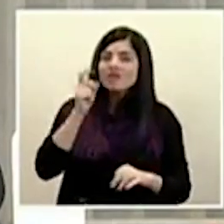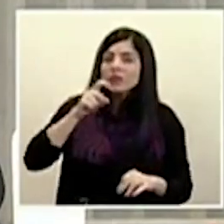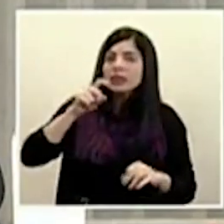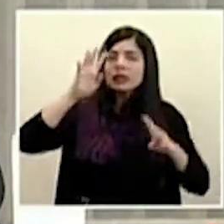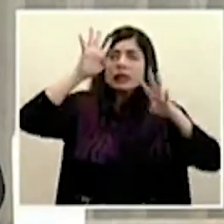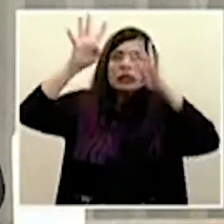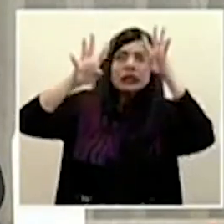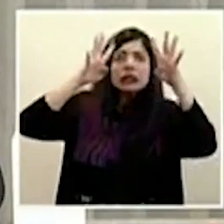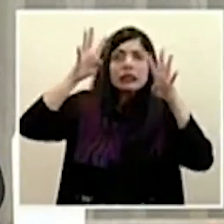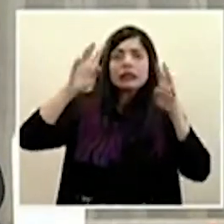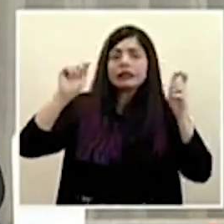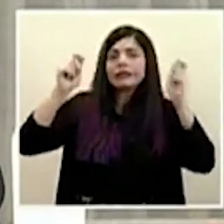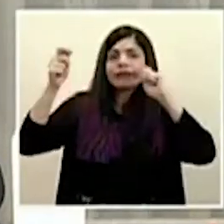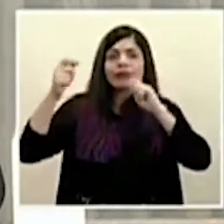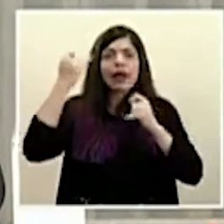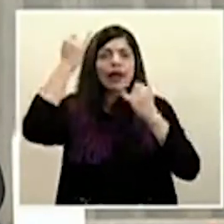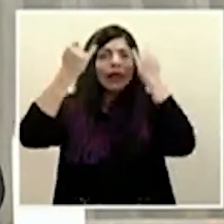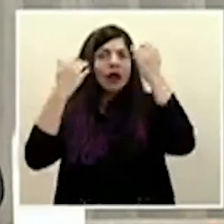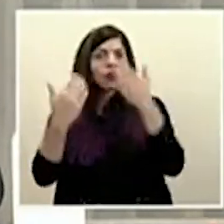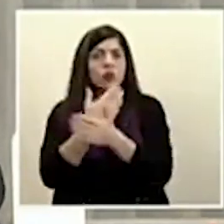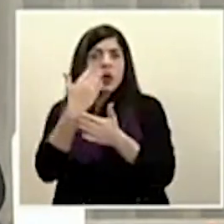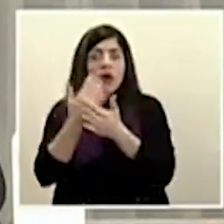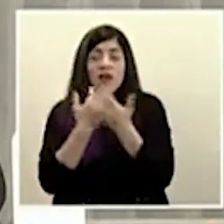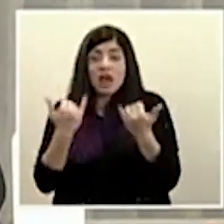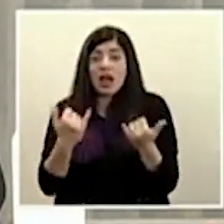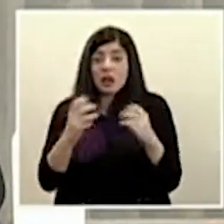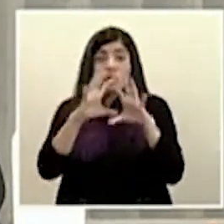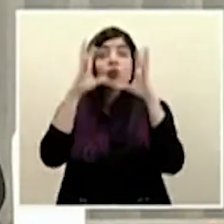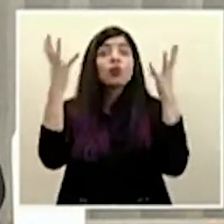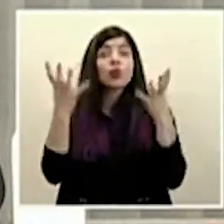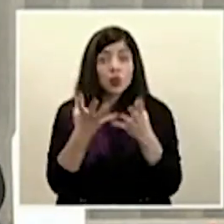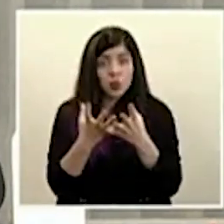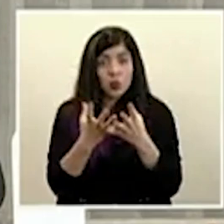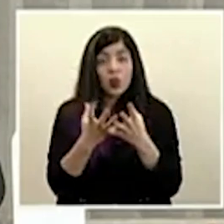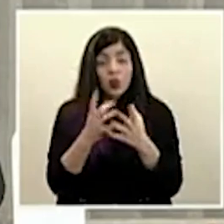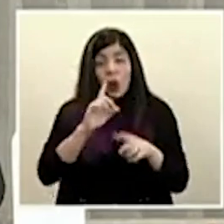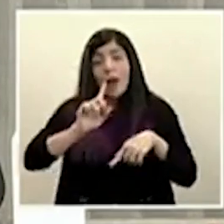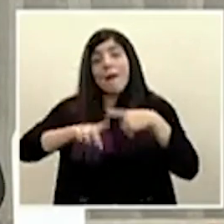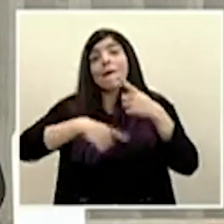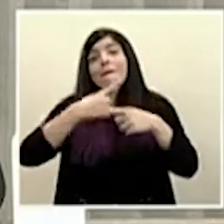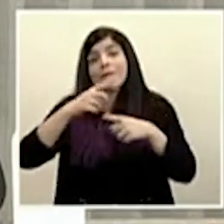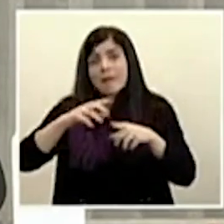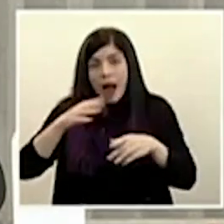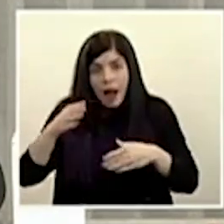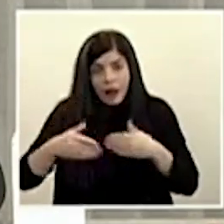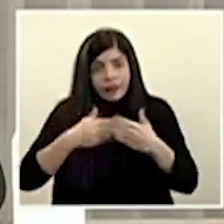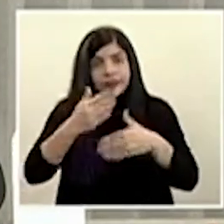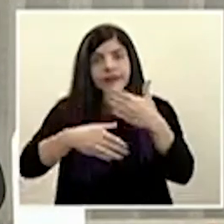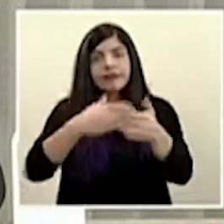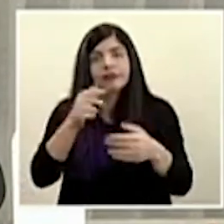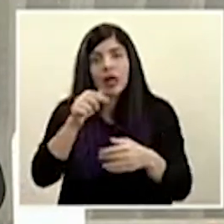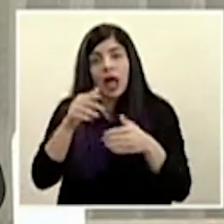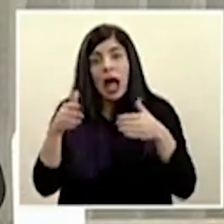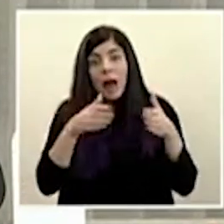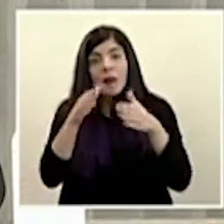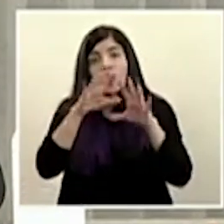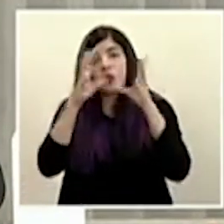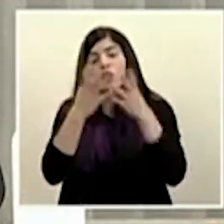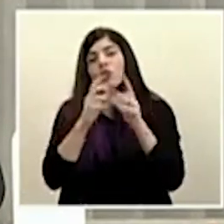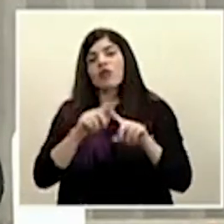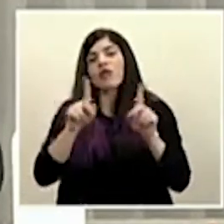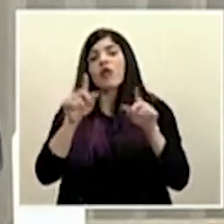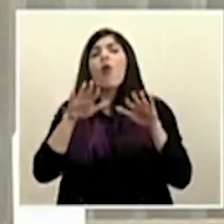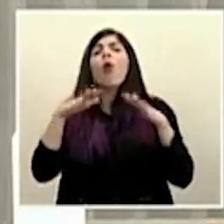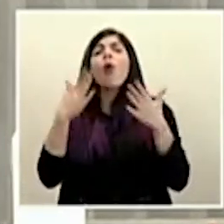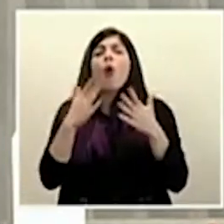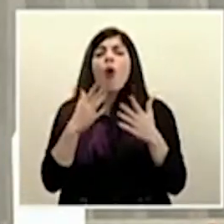y en muchos casos reinventarnos. Ese es el mundo al que nos vamos a encaminar. La mejor forma de afrontar ese mundo,